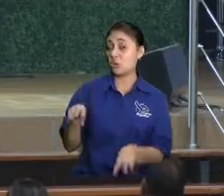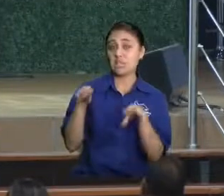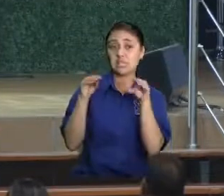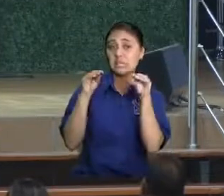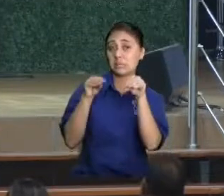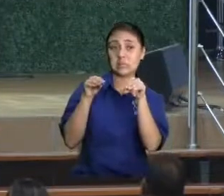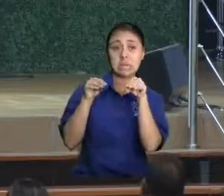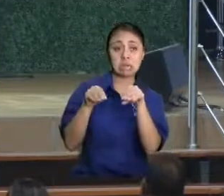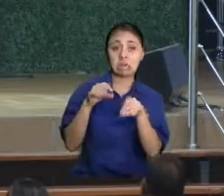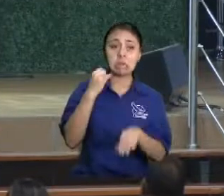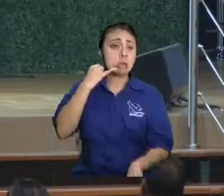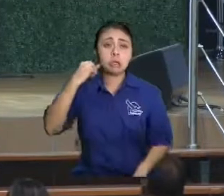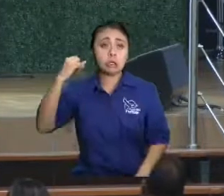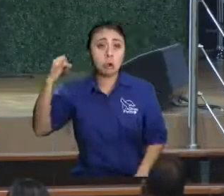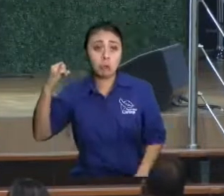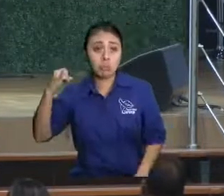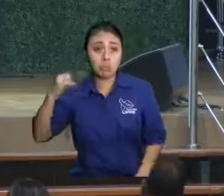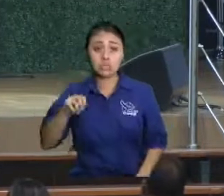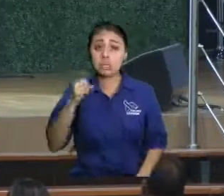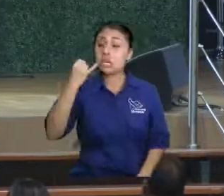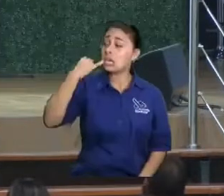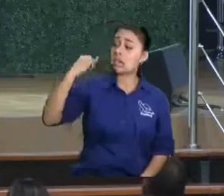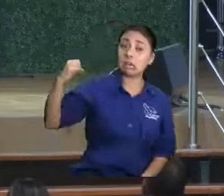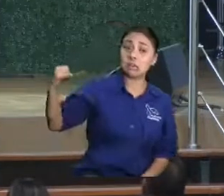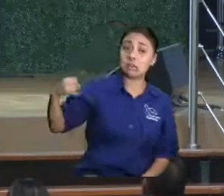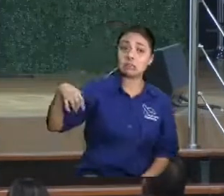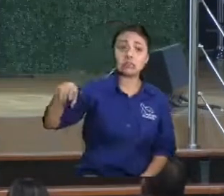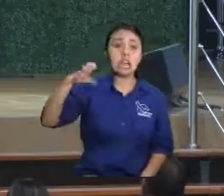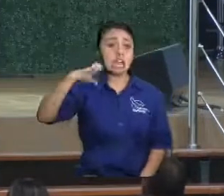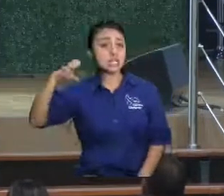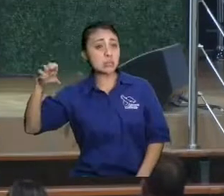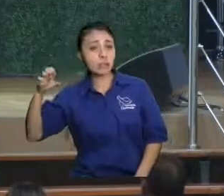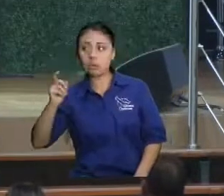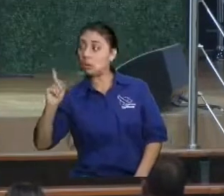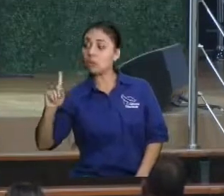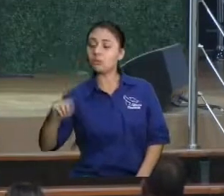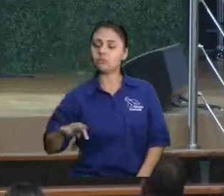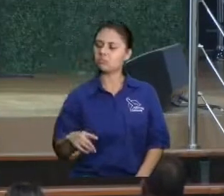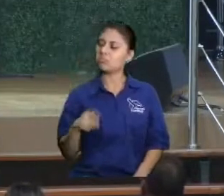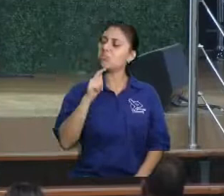Pues no, ahí solo les van a enseñar a vivir y eso se lo enseño yo.